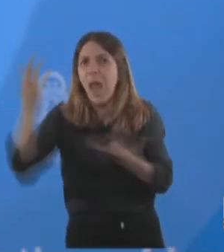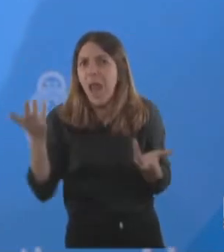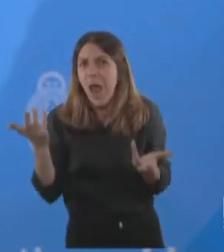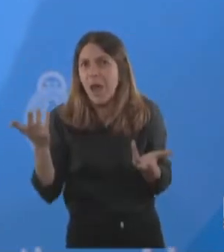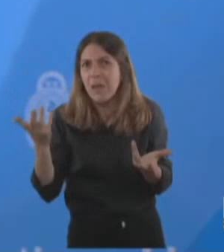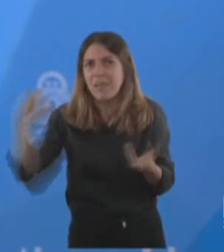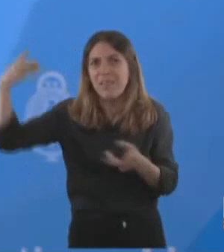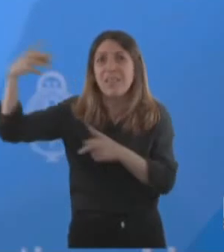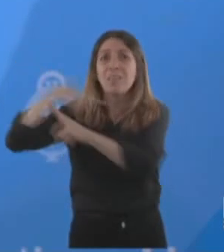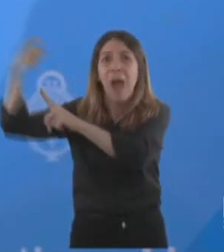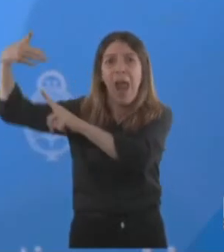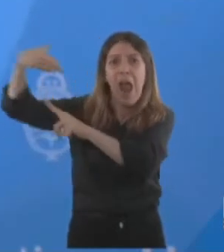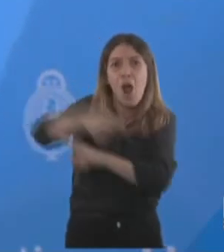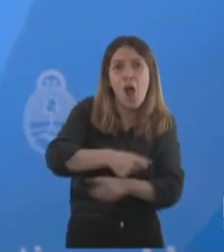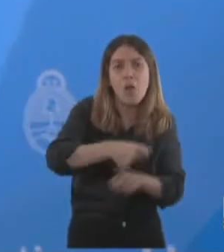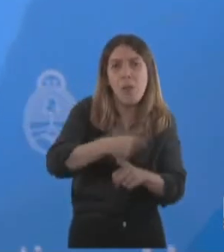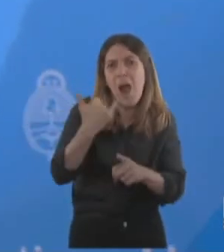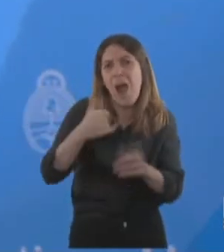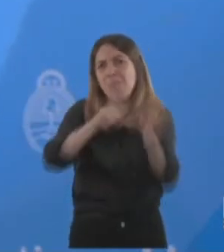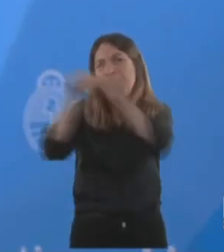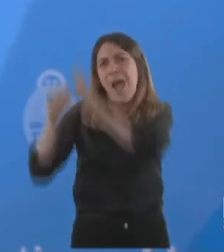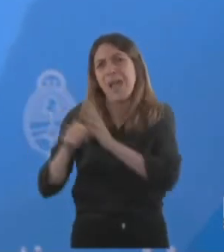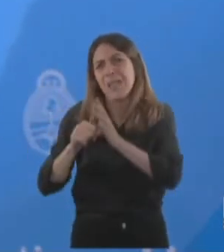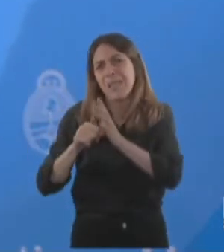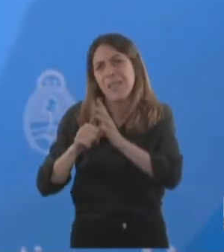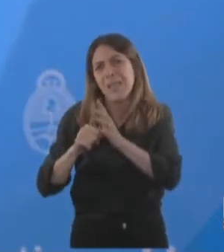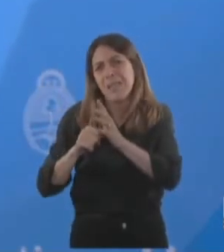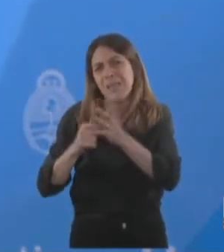demuestra que hay múltiples países involucrados.